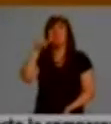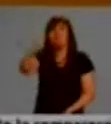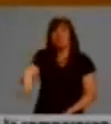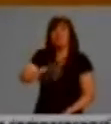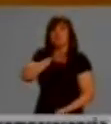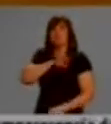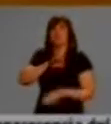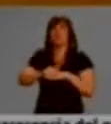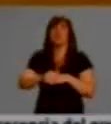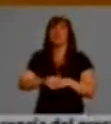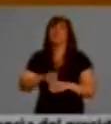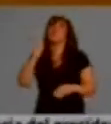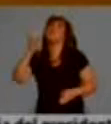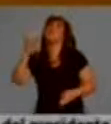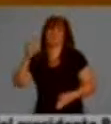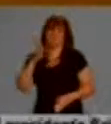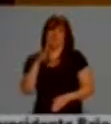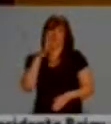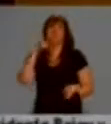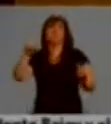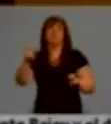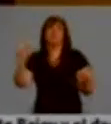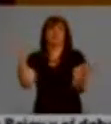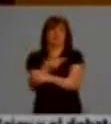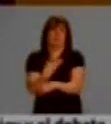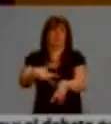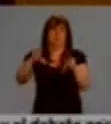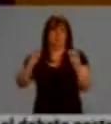Pérez Rubalcaba, con una moción de censura.